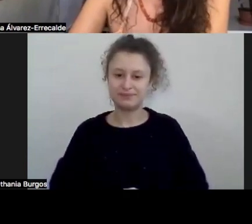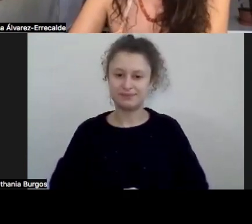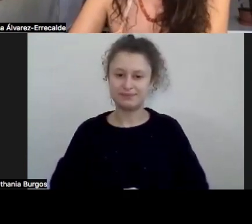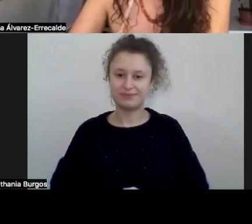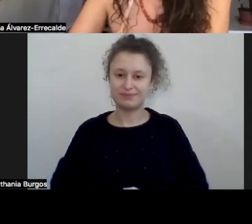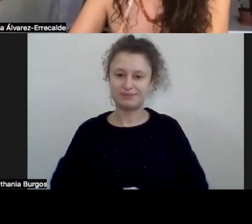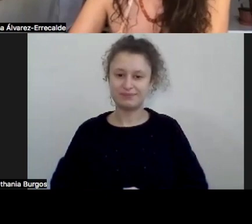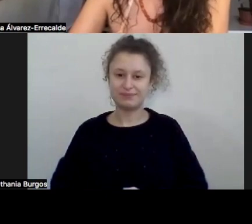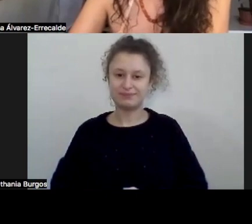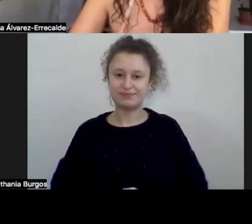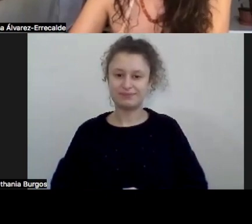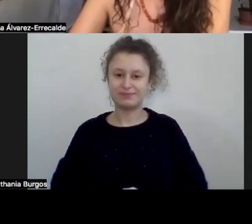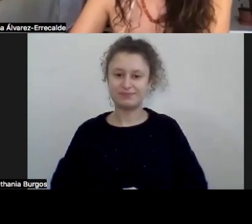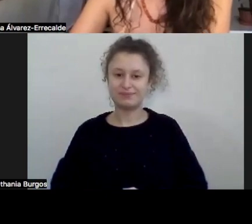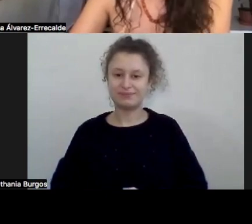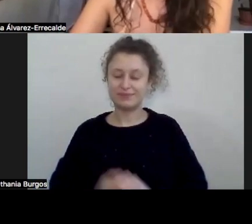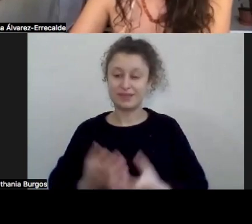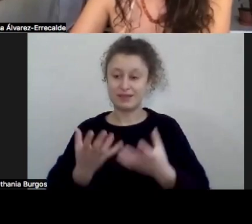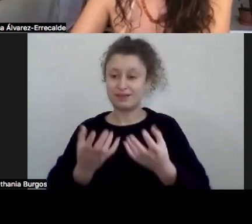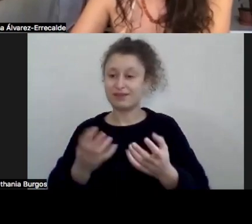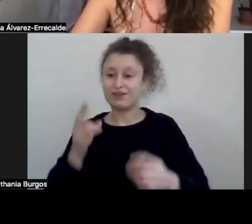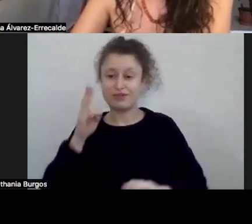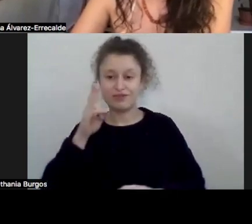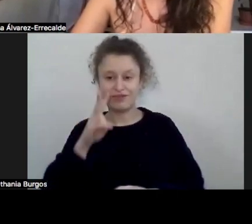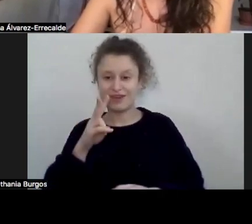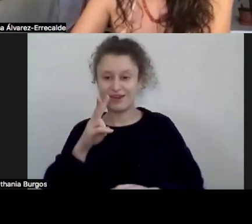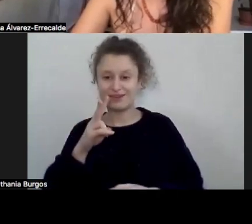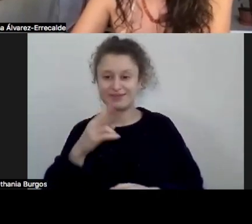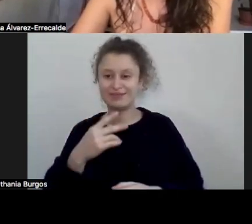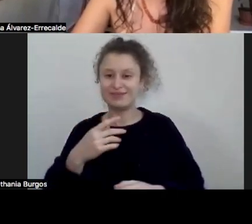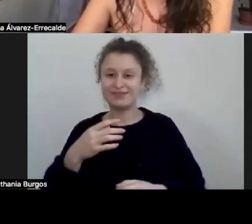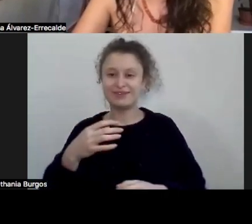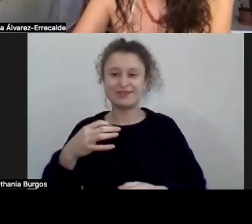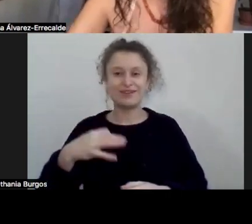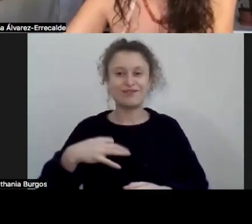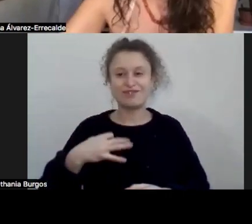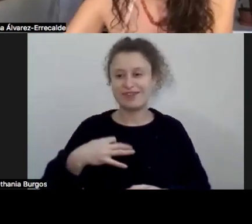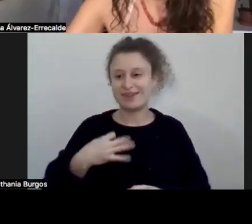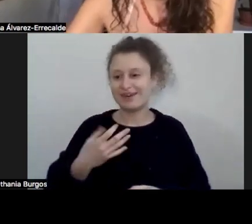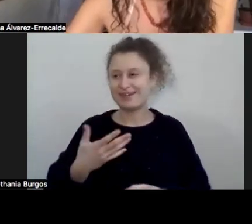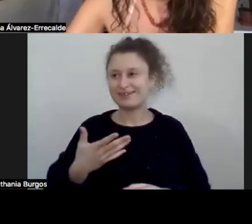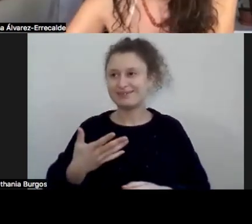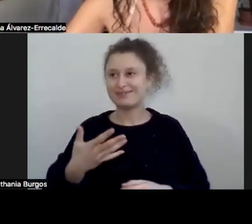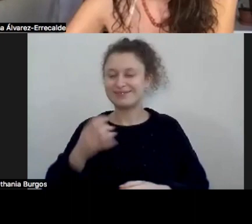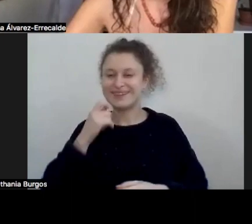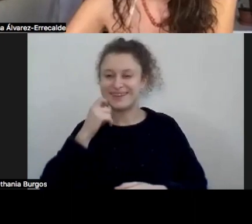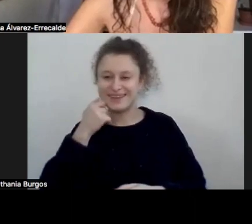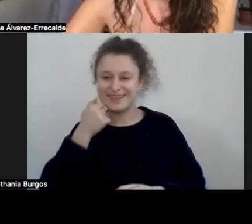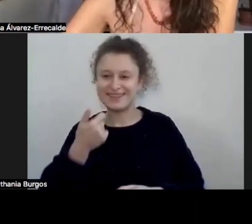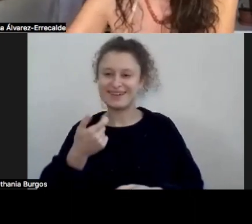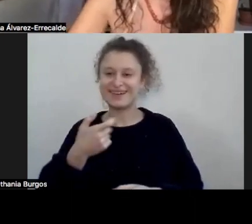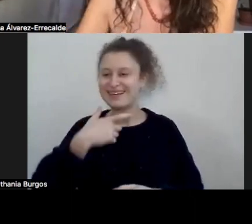dejarles imágenes de vida, de risas y de compartires y,